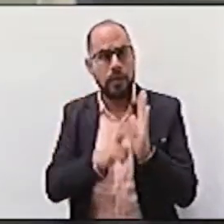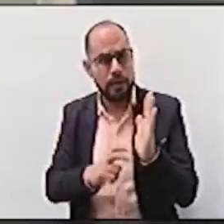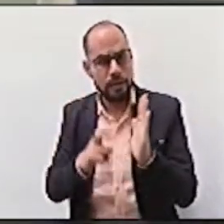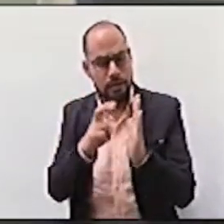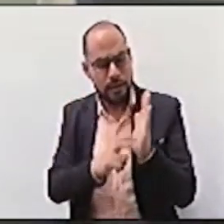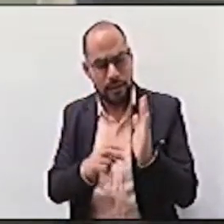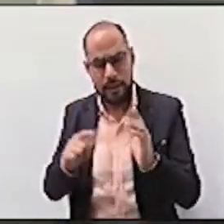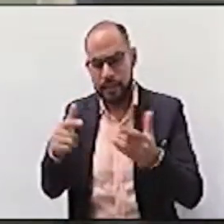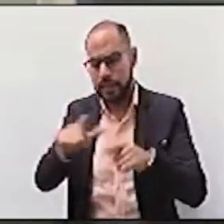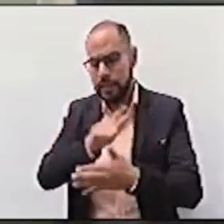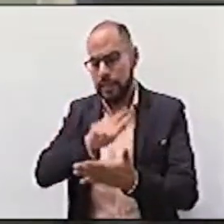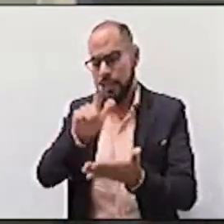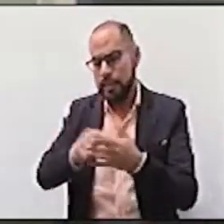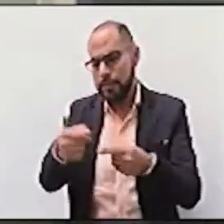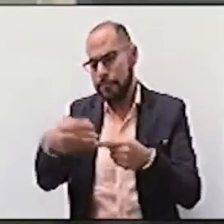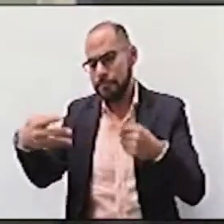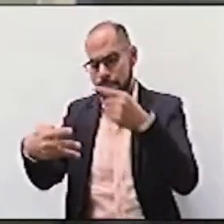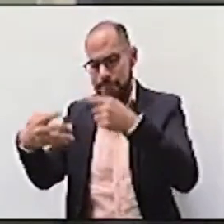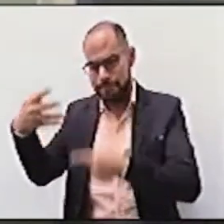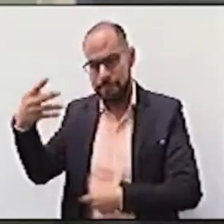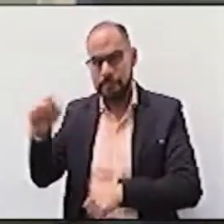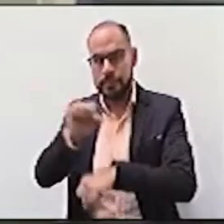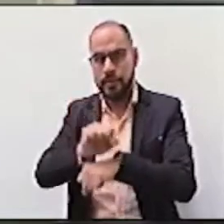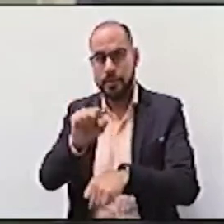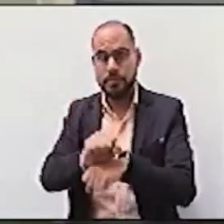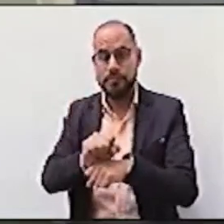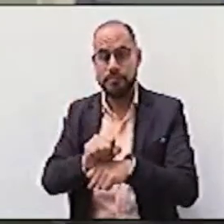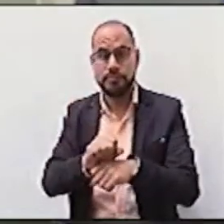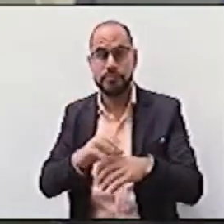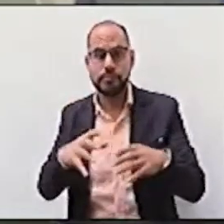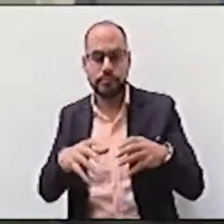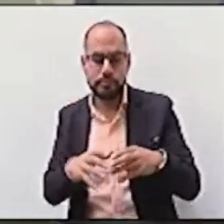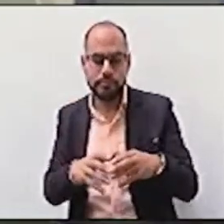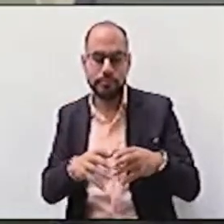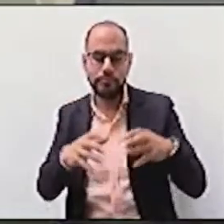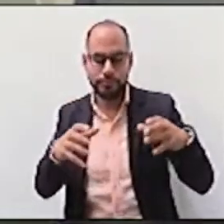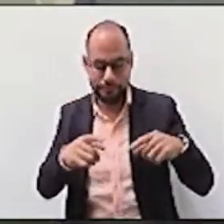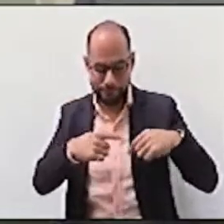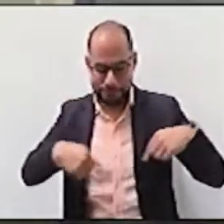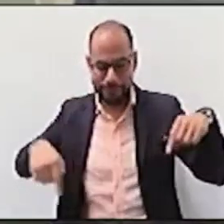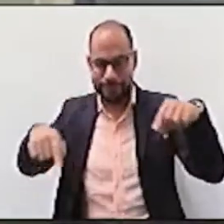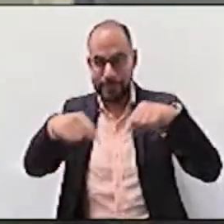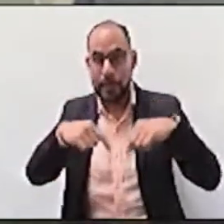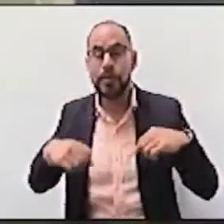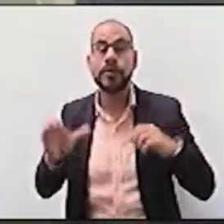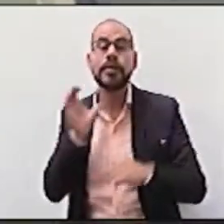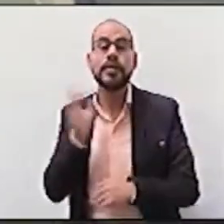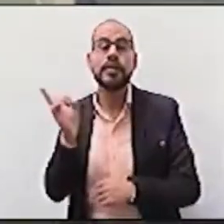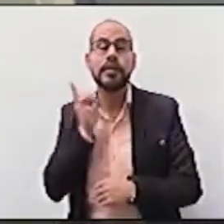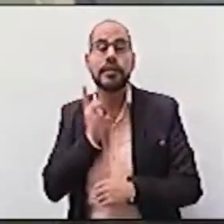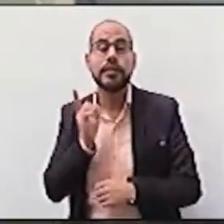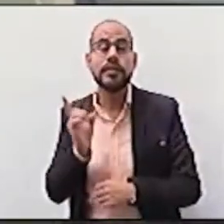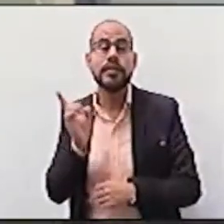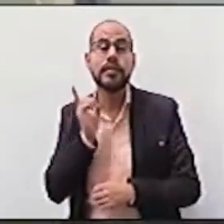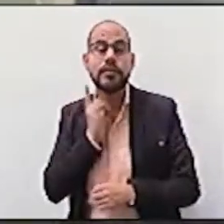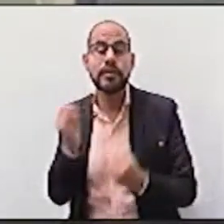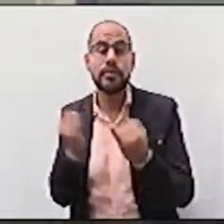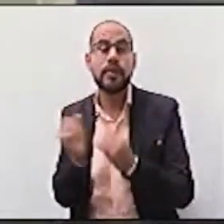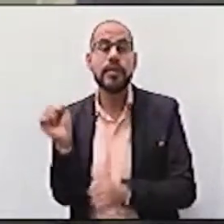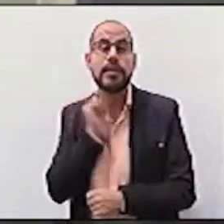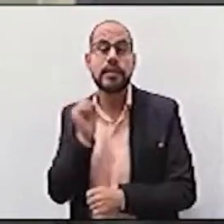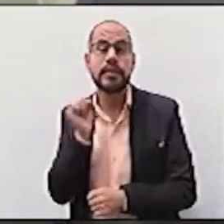secundaria? Porque a la fracción mayoritaria, tanto en Cámara de Diputados como Cámara de